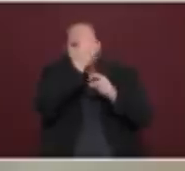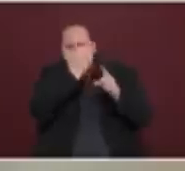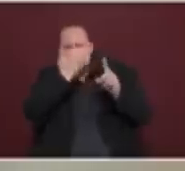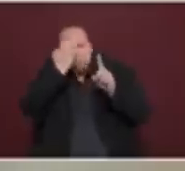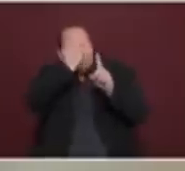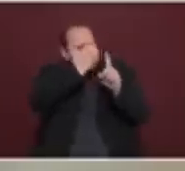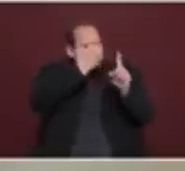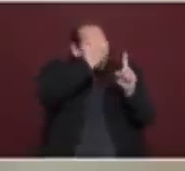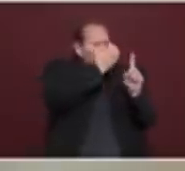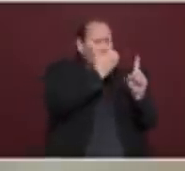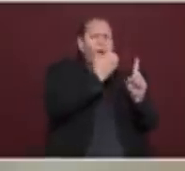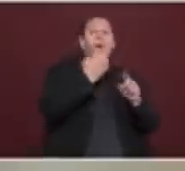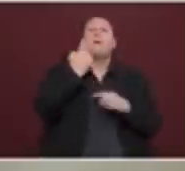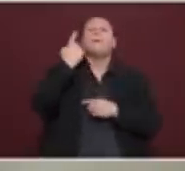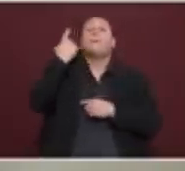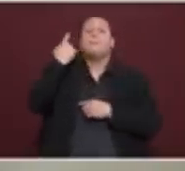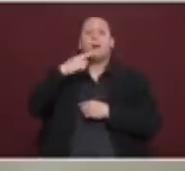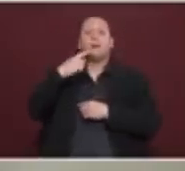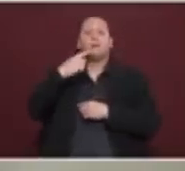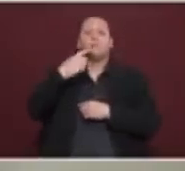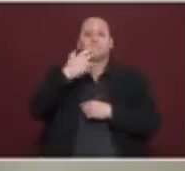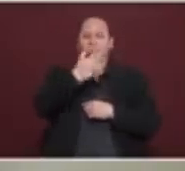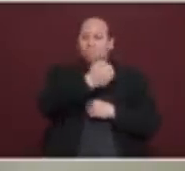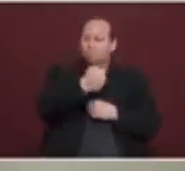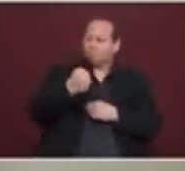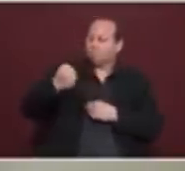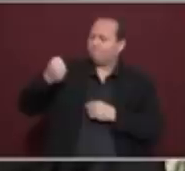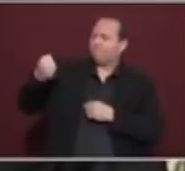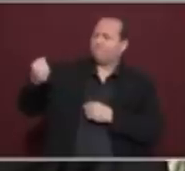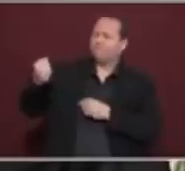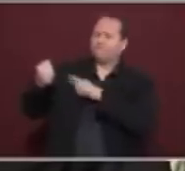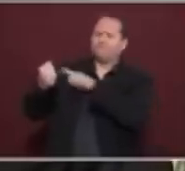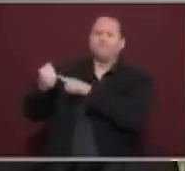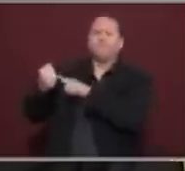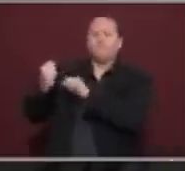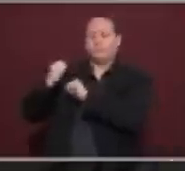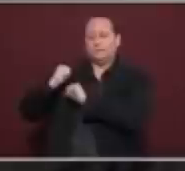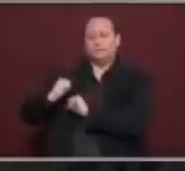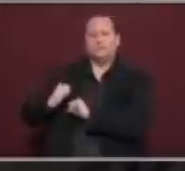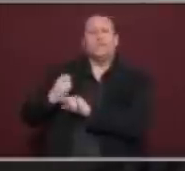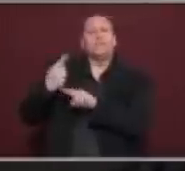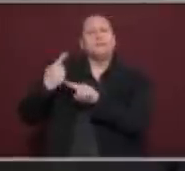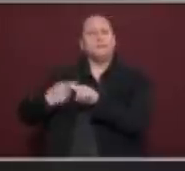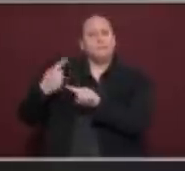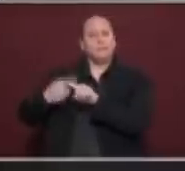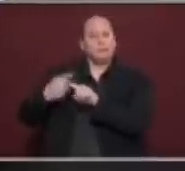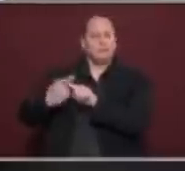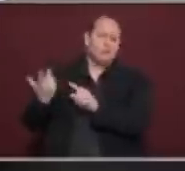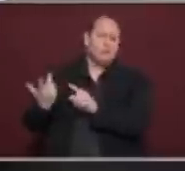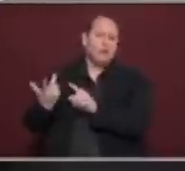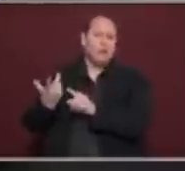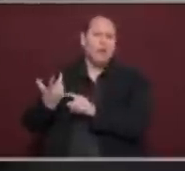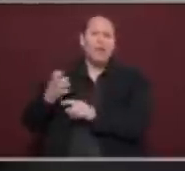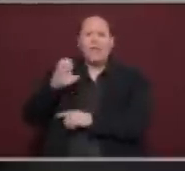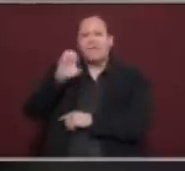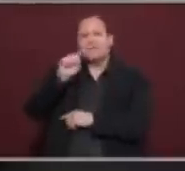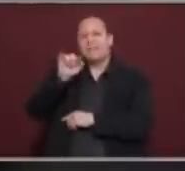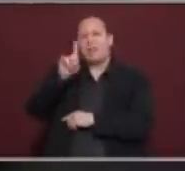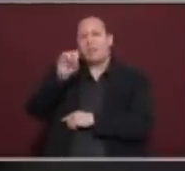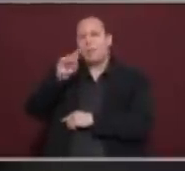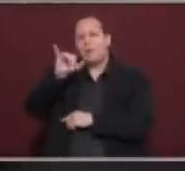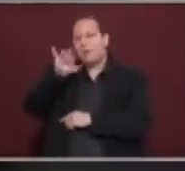para definida quiénes van a formar parte del estado mayor de la guardia nacional